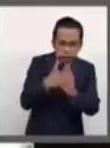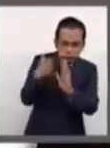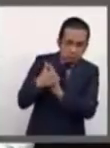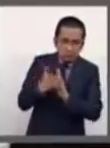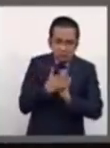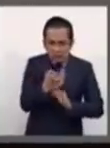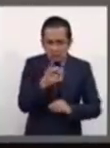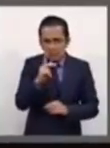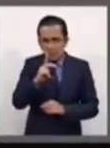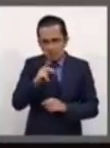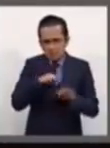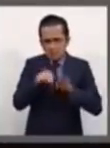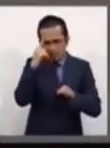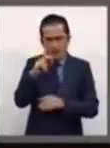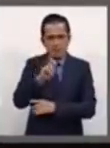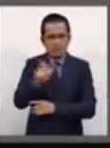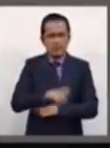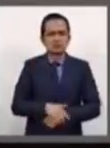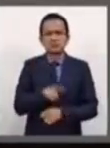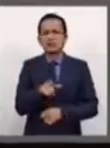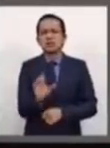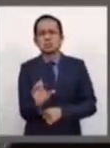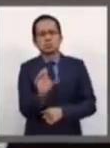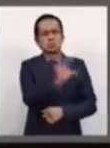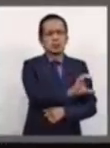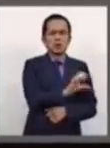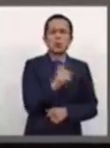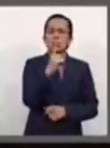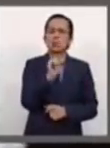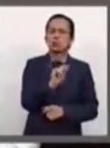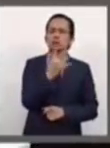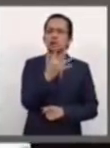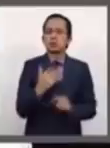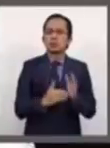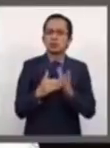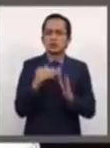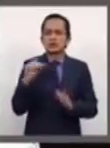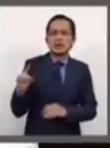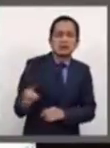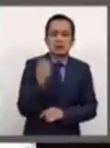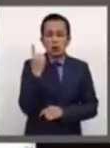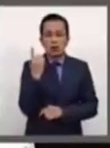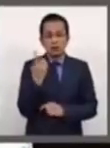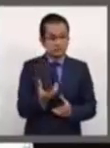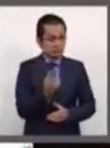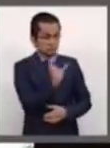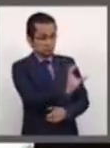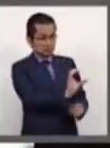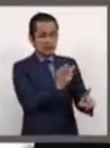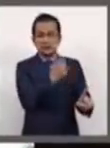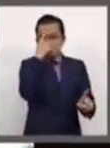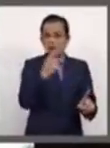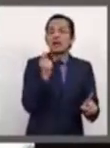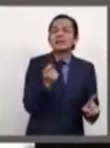chatarrizados, entregó 1.5 millones de dólares para la campaña de